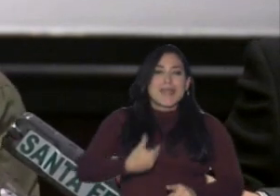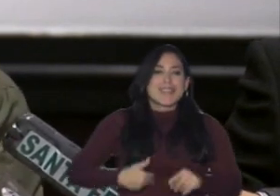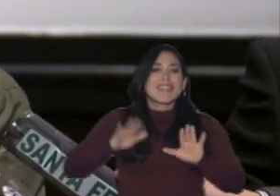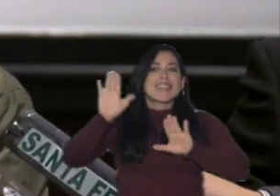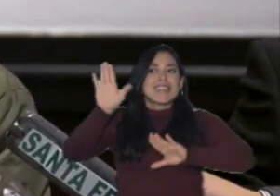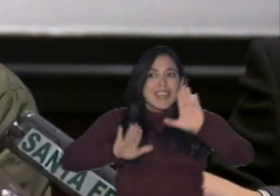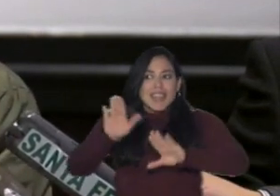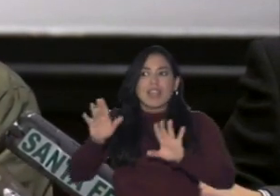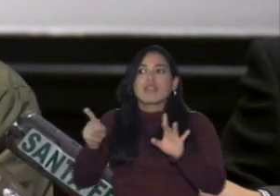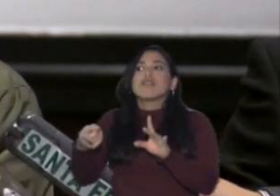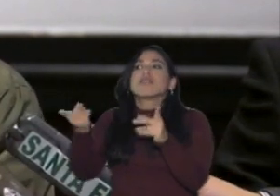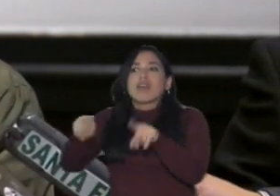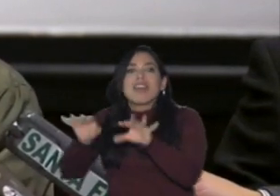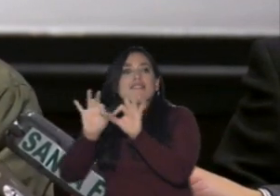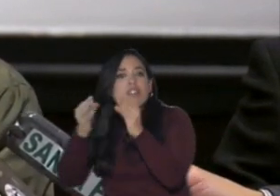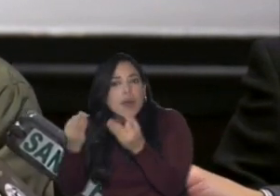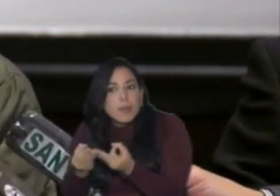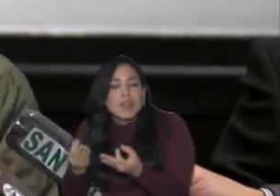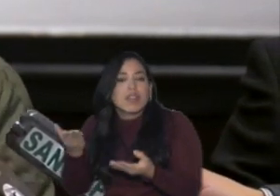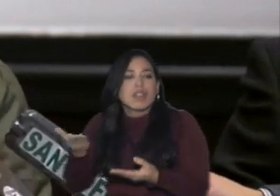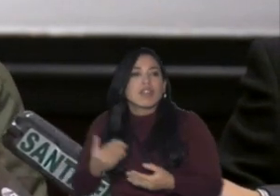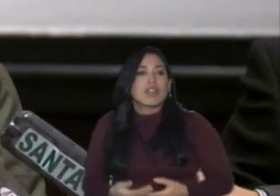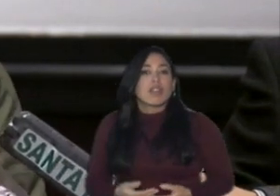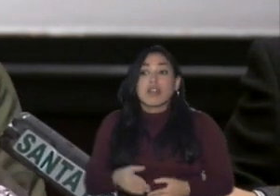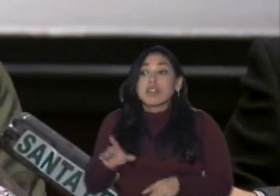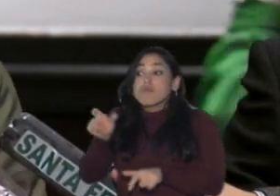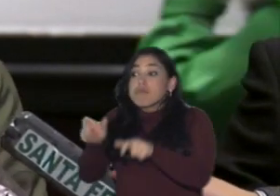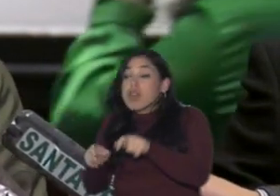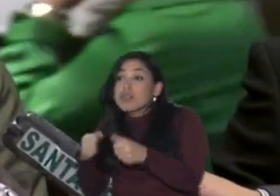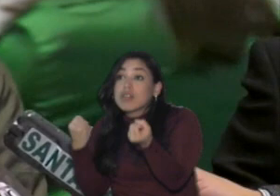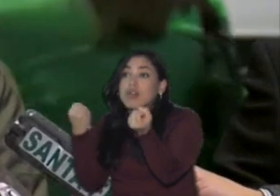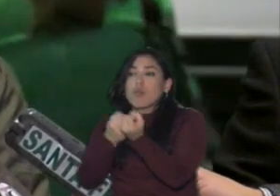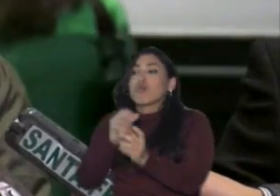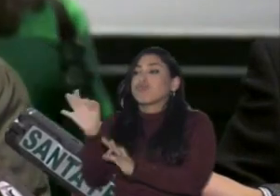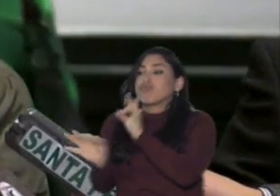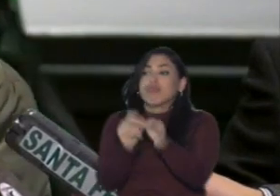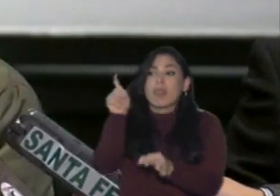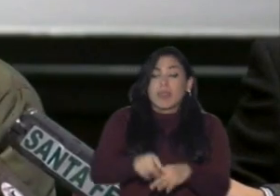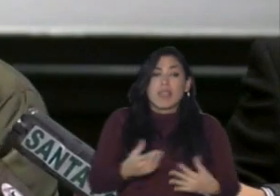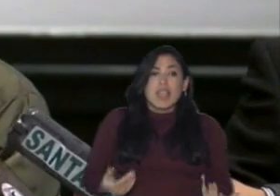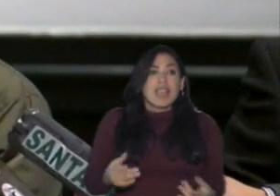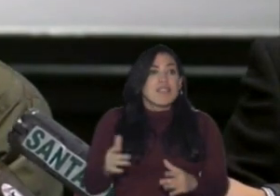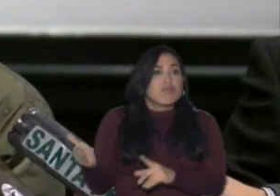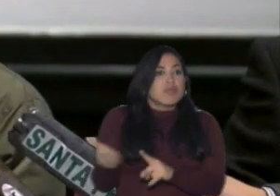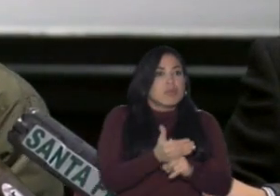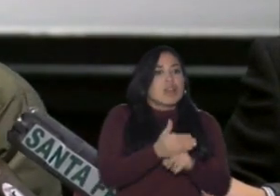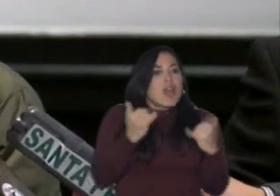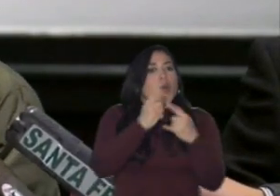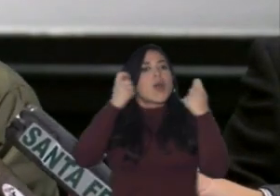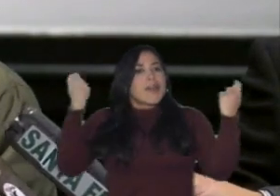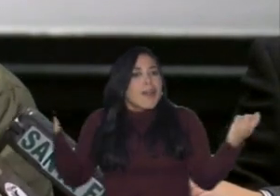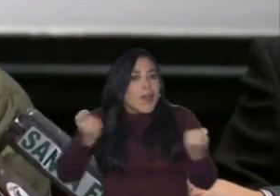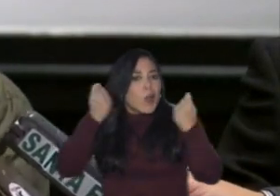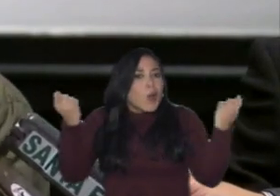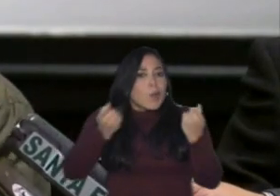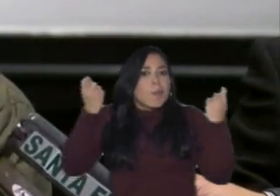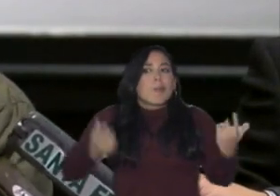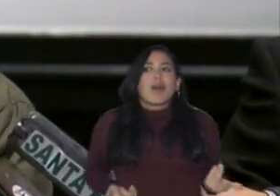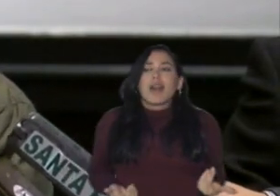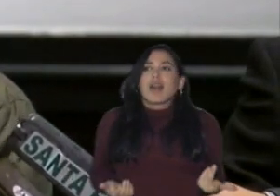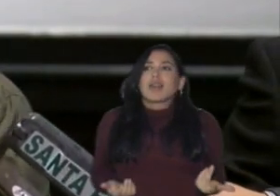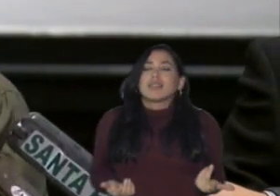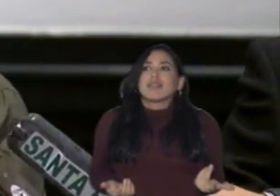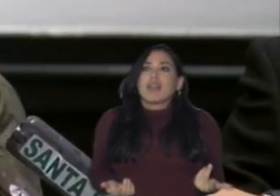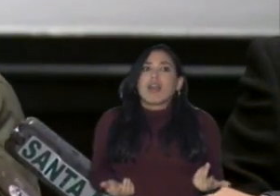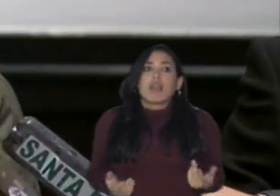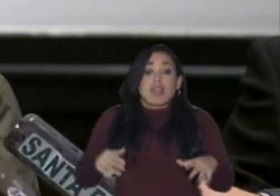su familia y de sus seguidores, y que podamos tener una campaña donde podamos